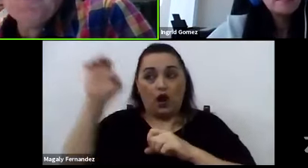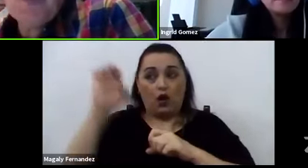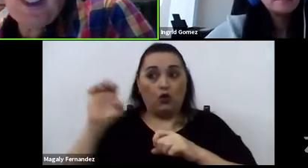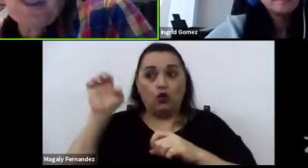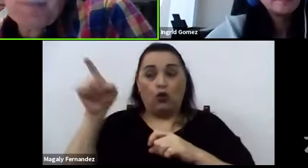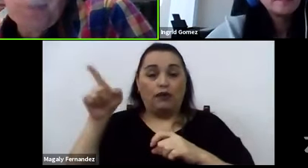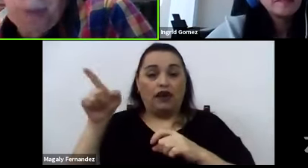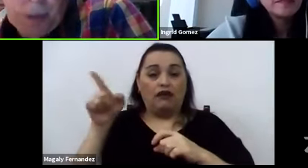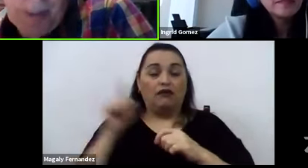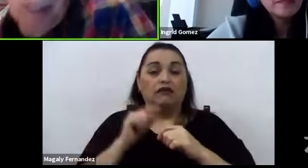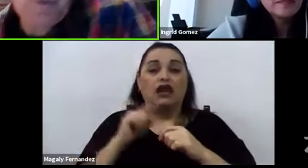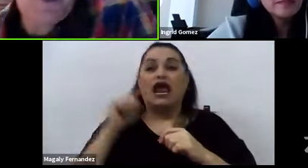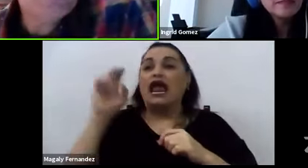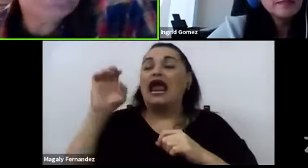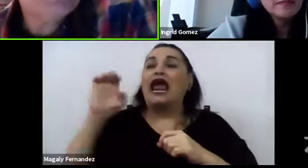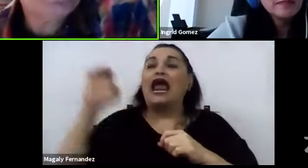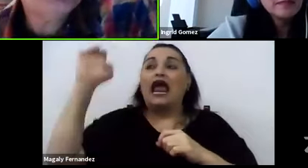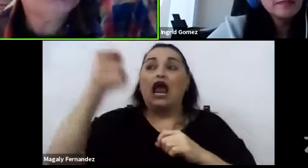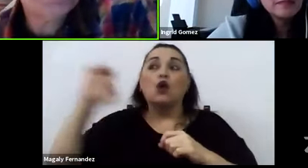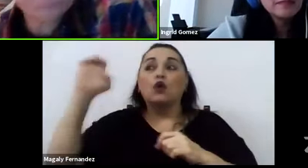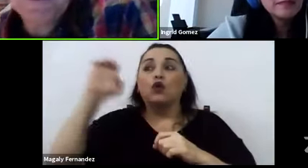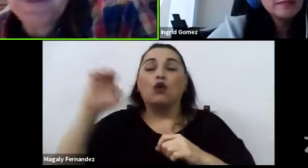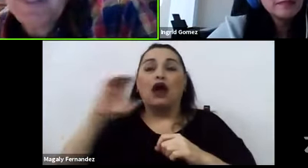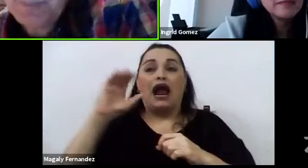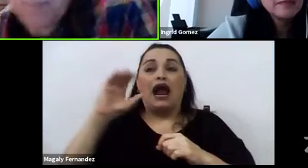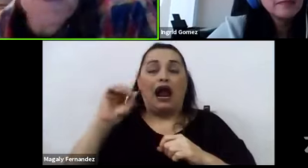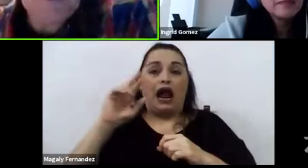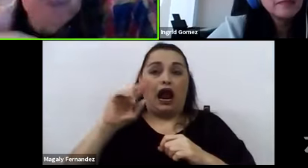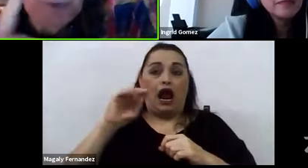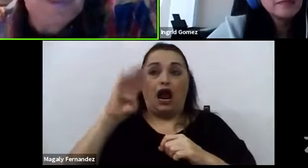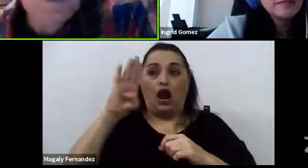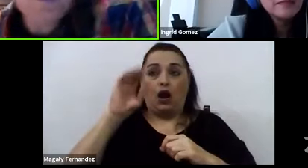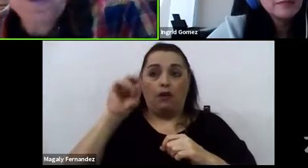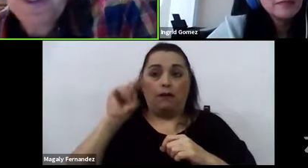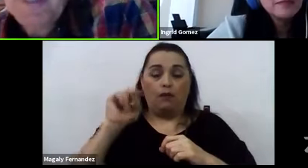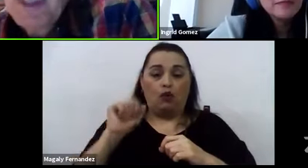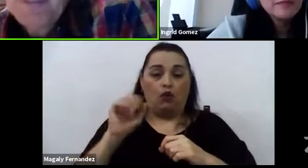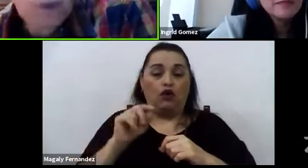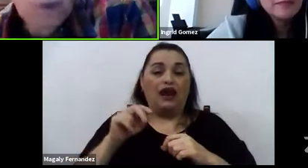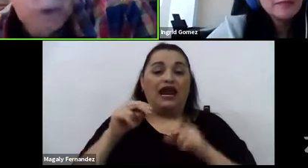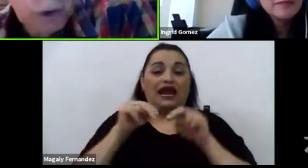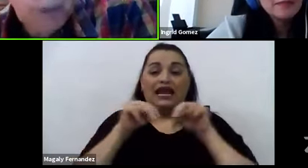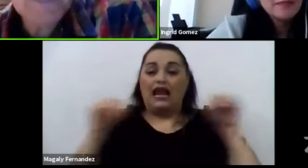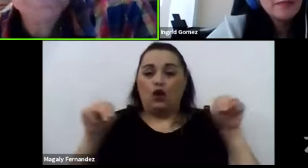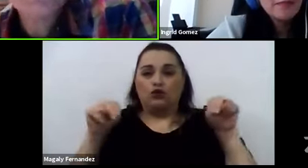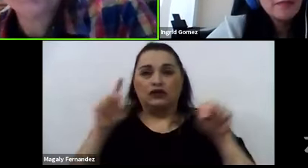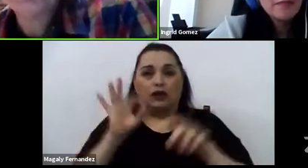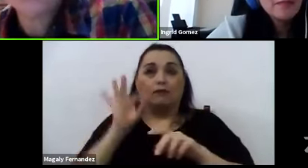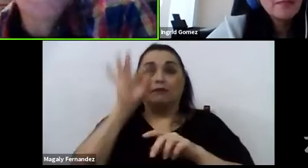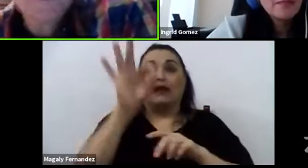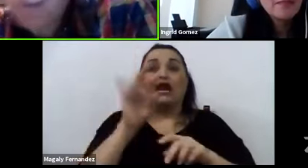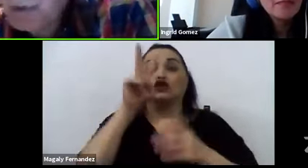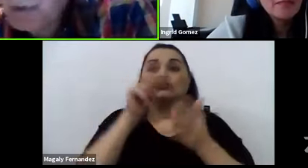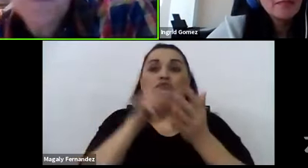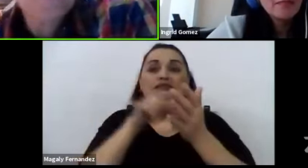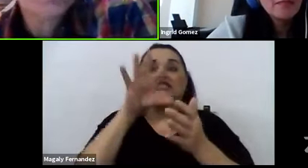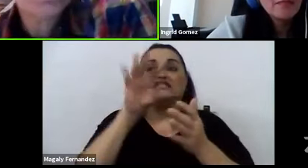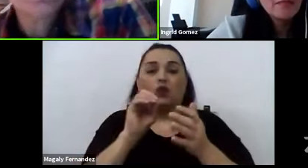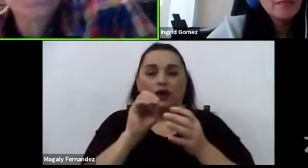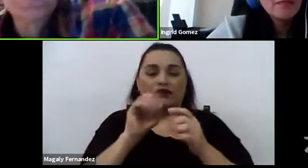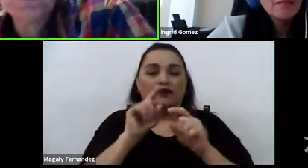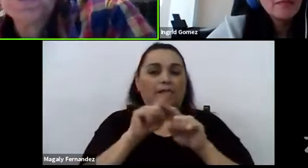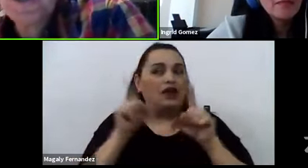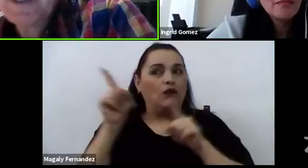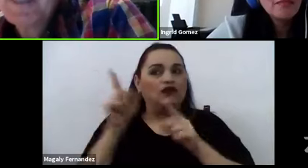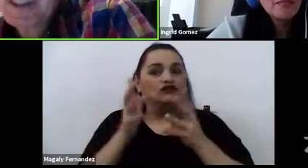de una Europa carbón neutra para el 2030, para el 2050, pero con unos niveles después de 2030 mucho más